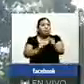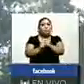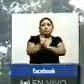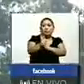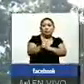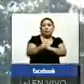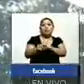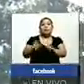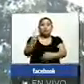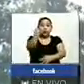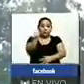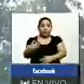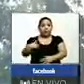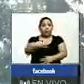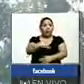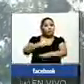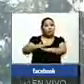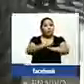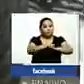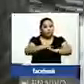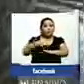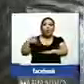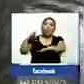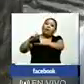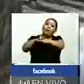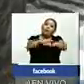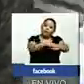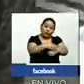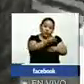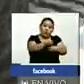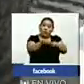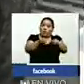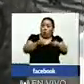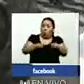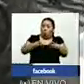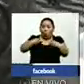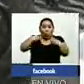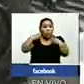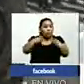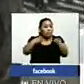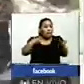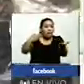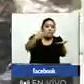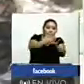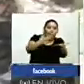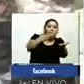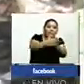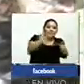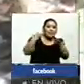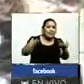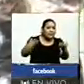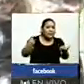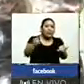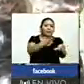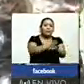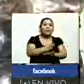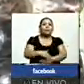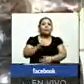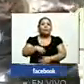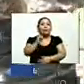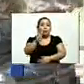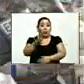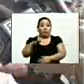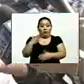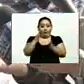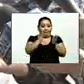superadas. El ministro de la Defensa informó que las oficinas han sido abarrotadas por los aspirantes. De acuerdo a lo que